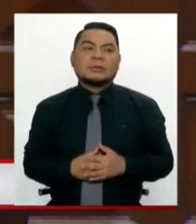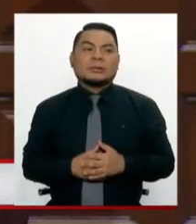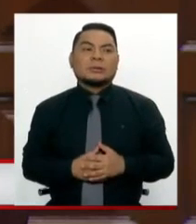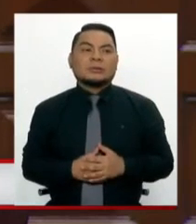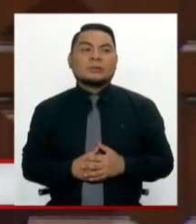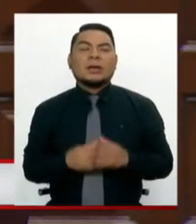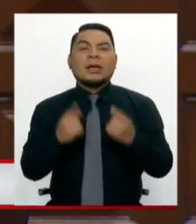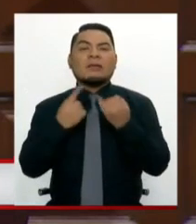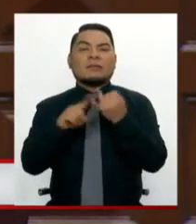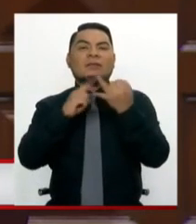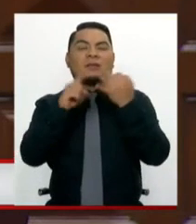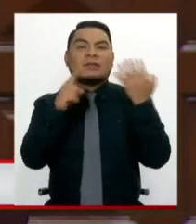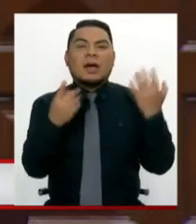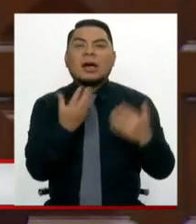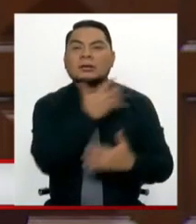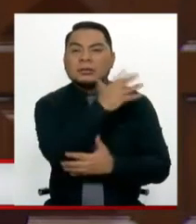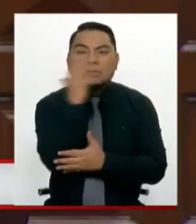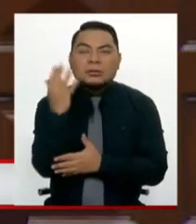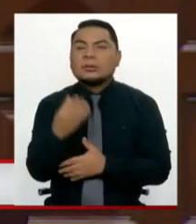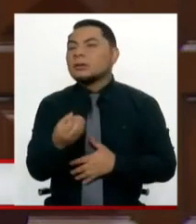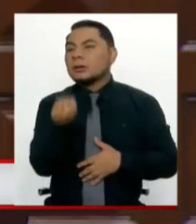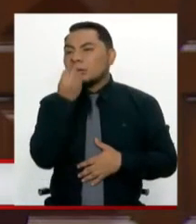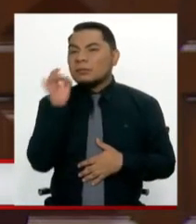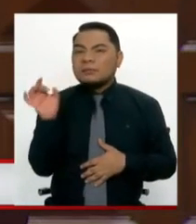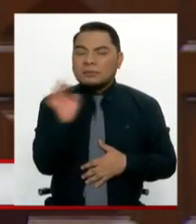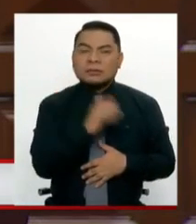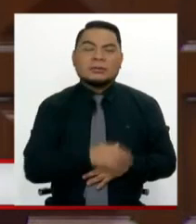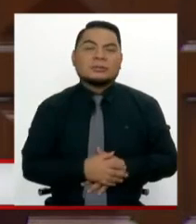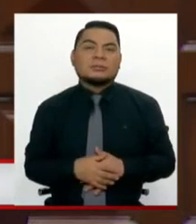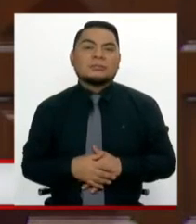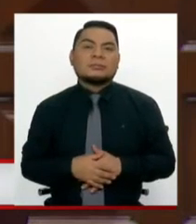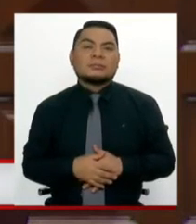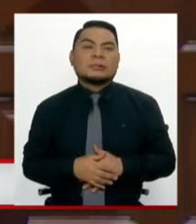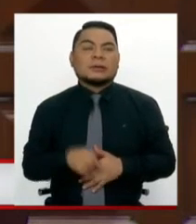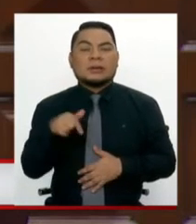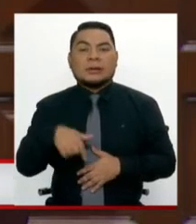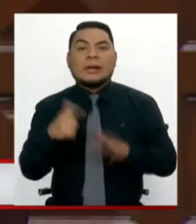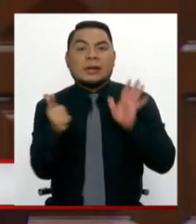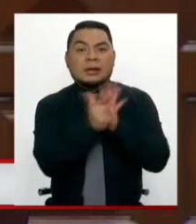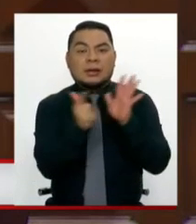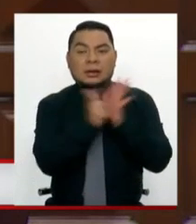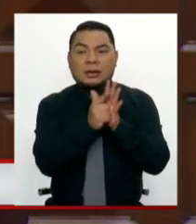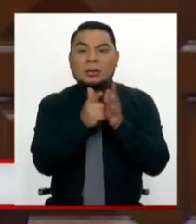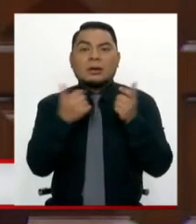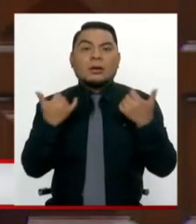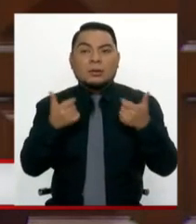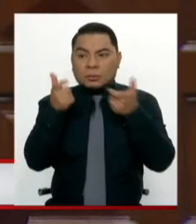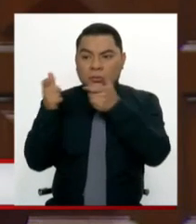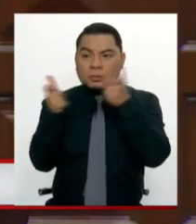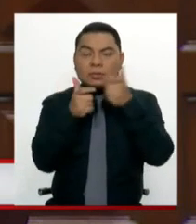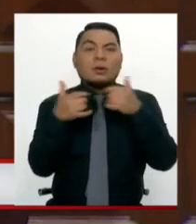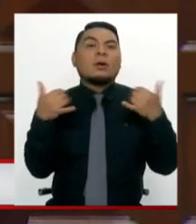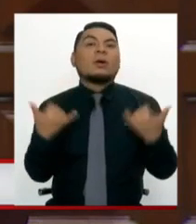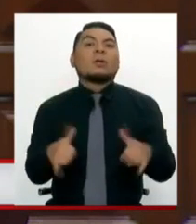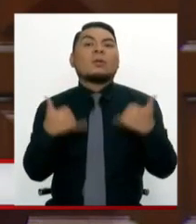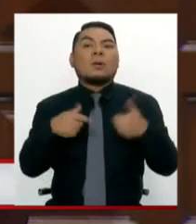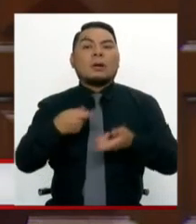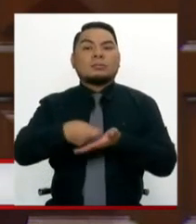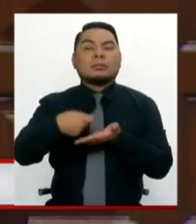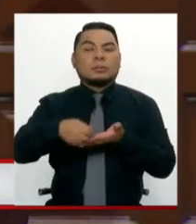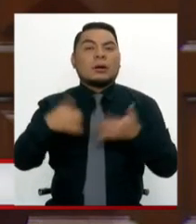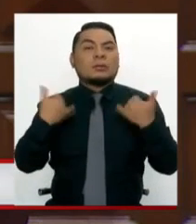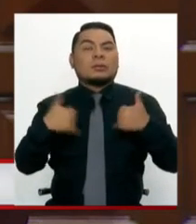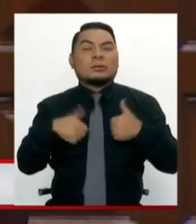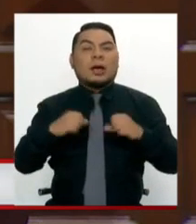del biodiversidad con las ollas y cucharones. La ley que regula los juegos a distancias y apuestas